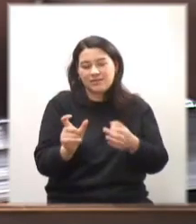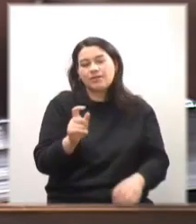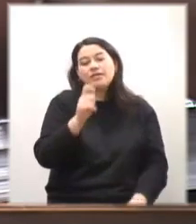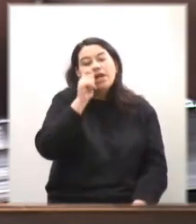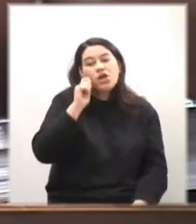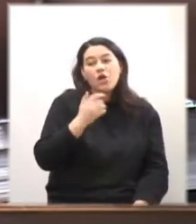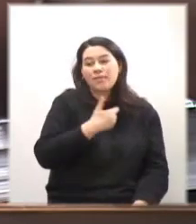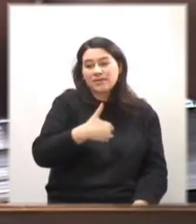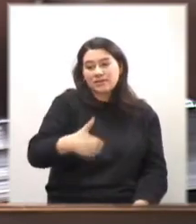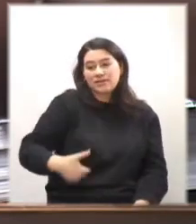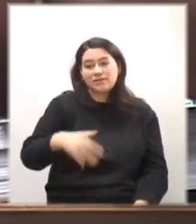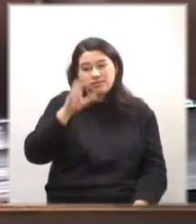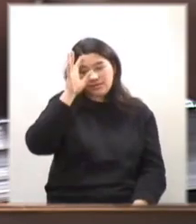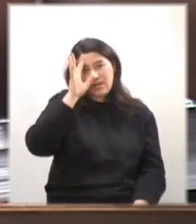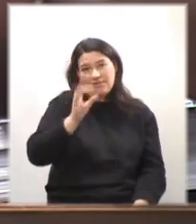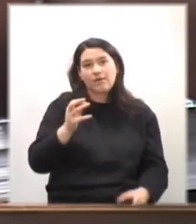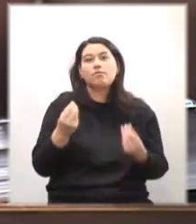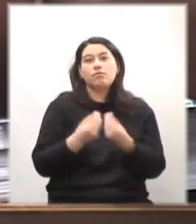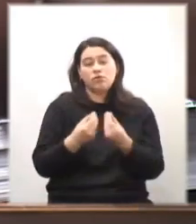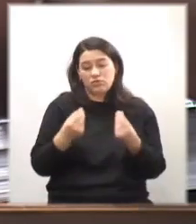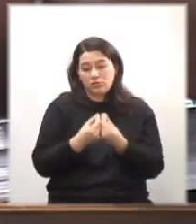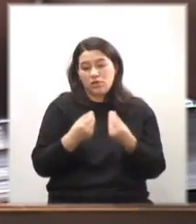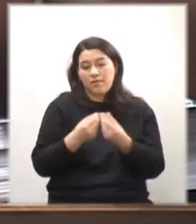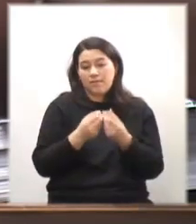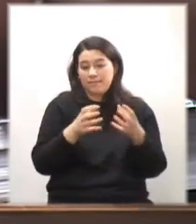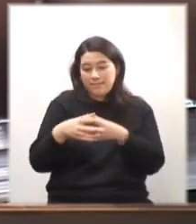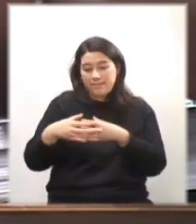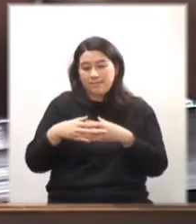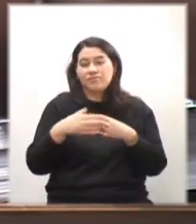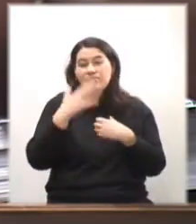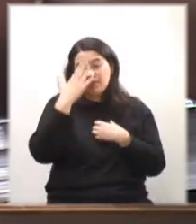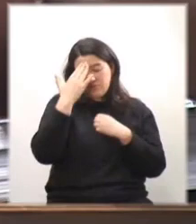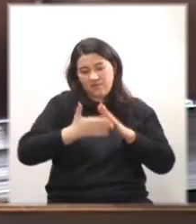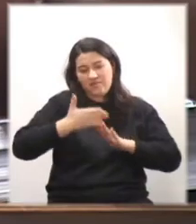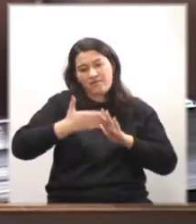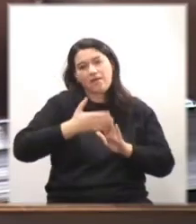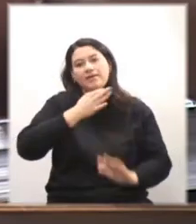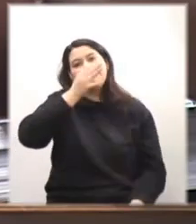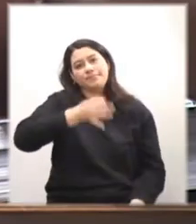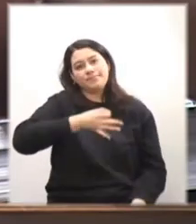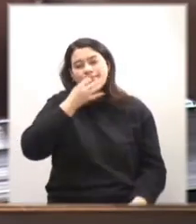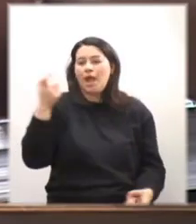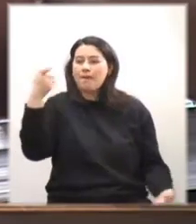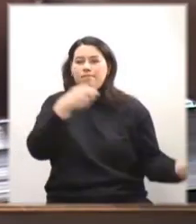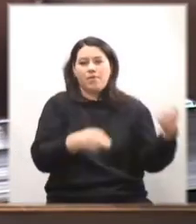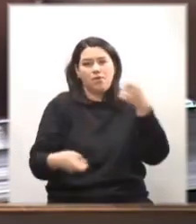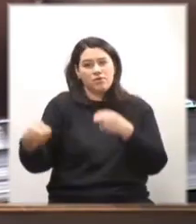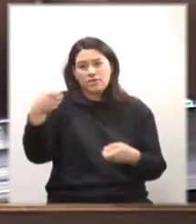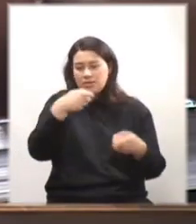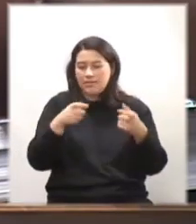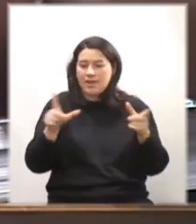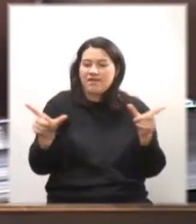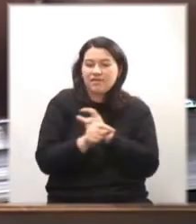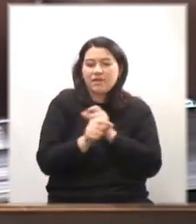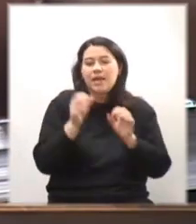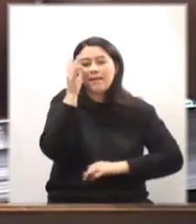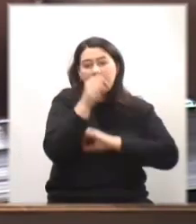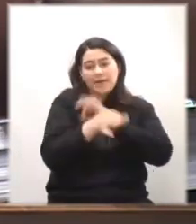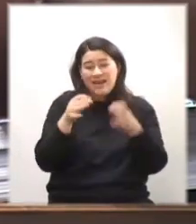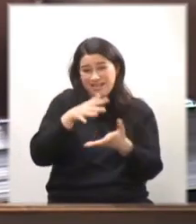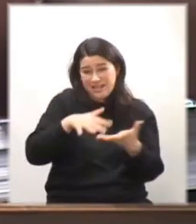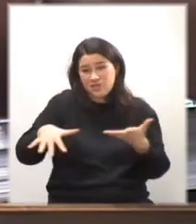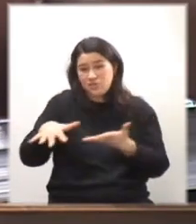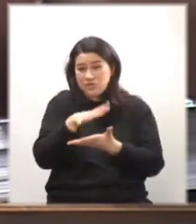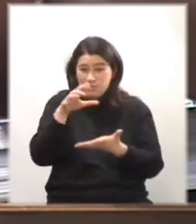Señor presidente, sé que muchos integrantes de mi bancada harán uso de la palabra y harán aportes que terminen de explicar esta situación